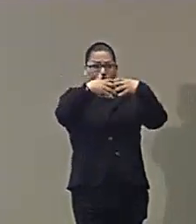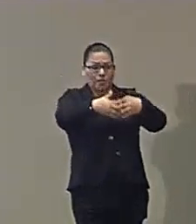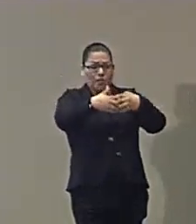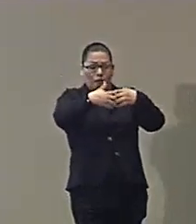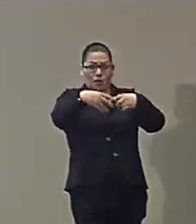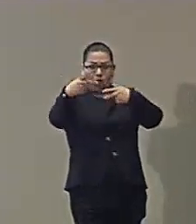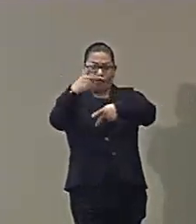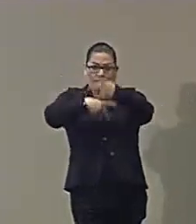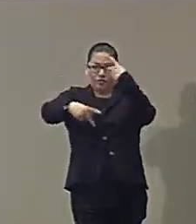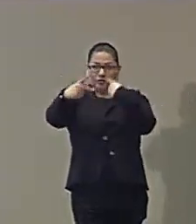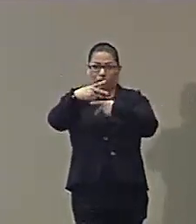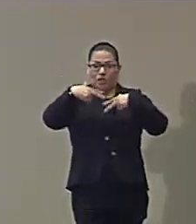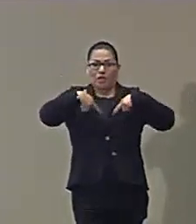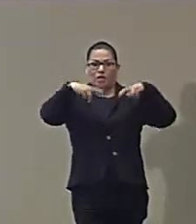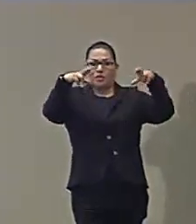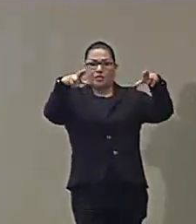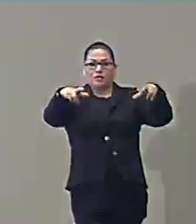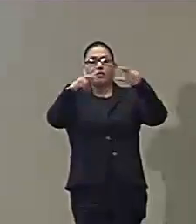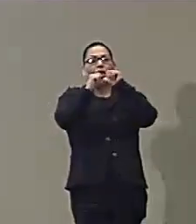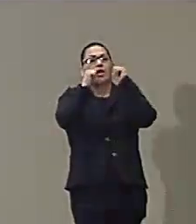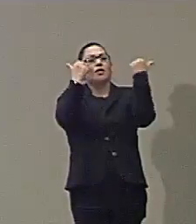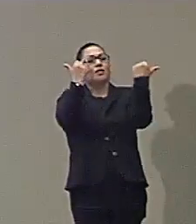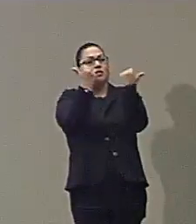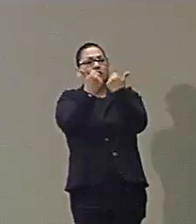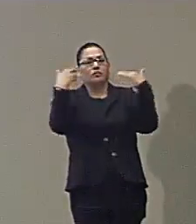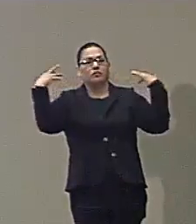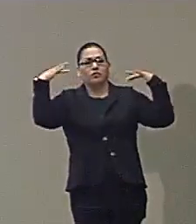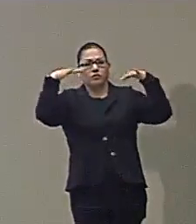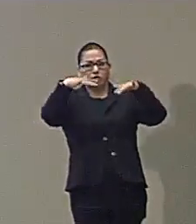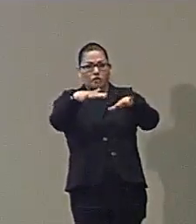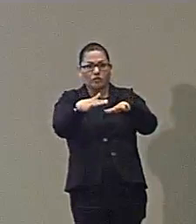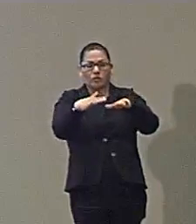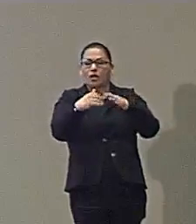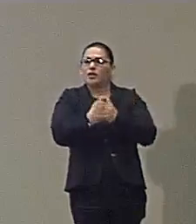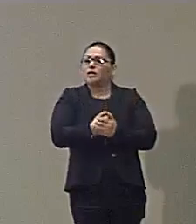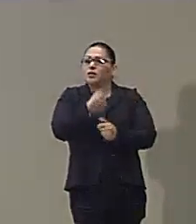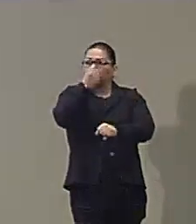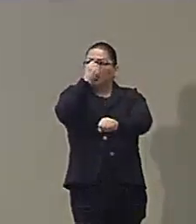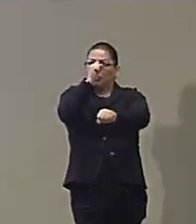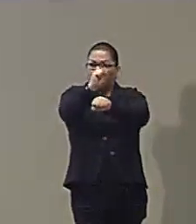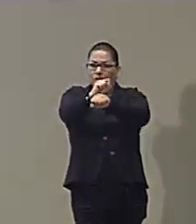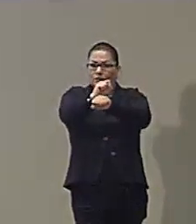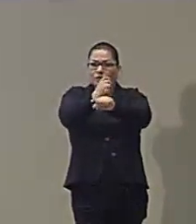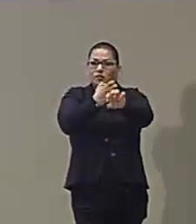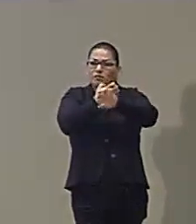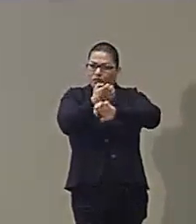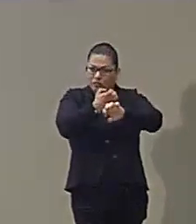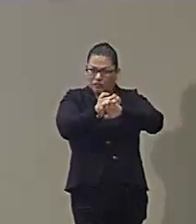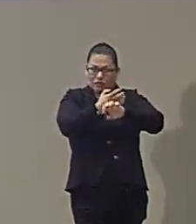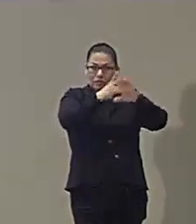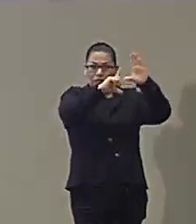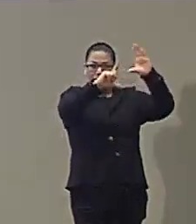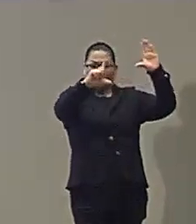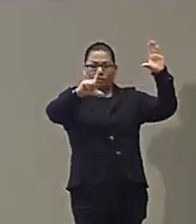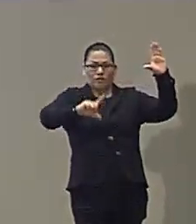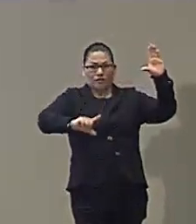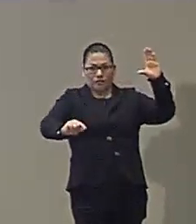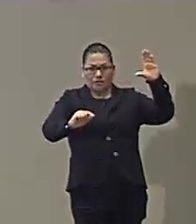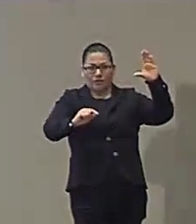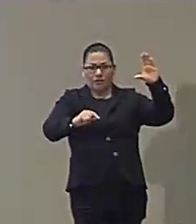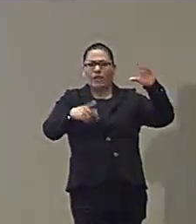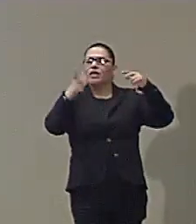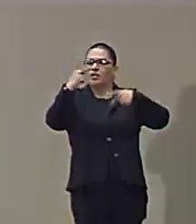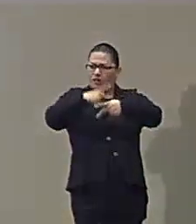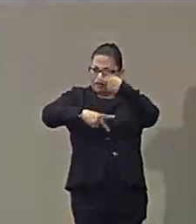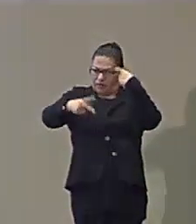nos acompañan representantes de la sociedad civil a secretarios de los estados que están presentes en